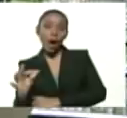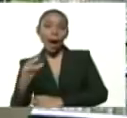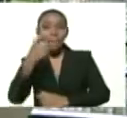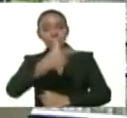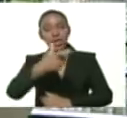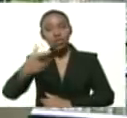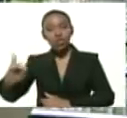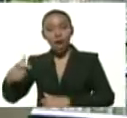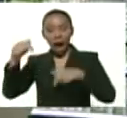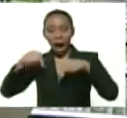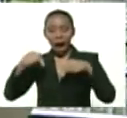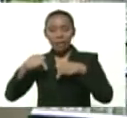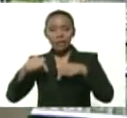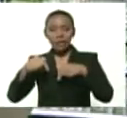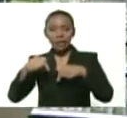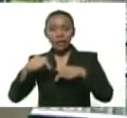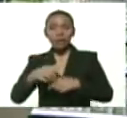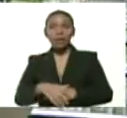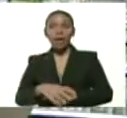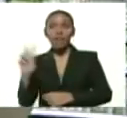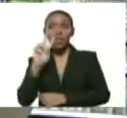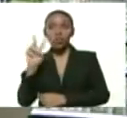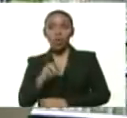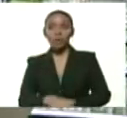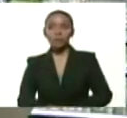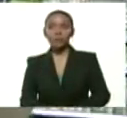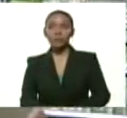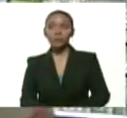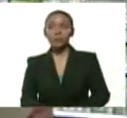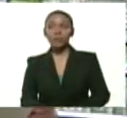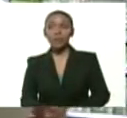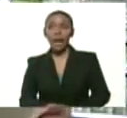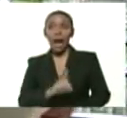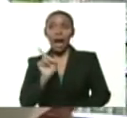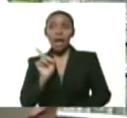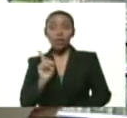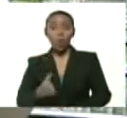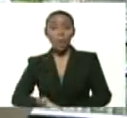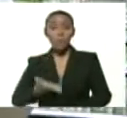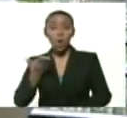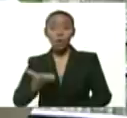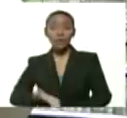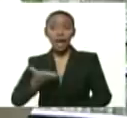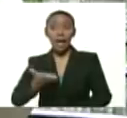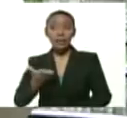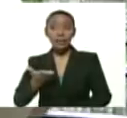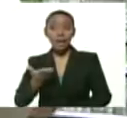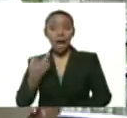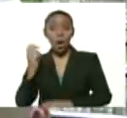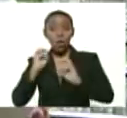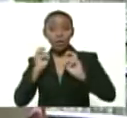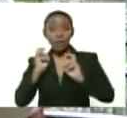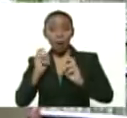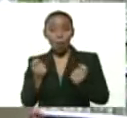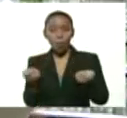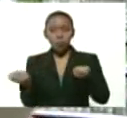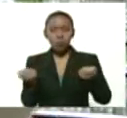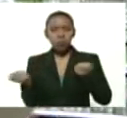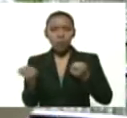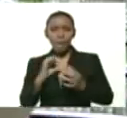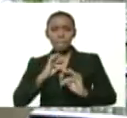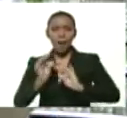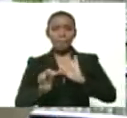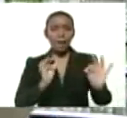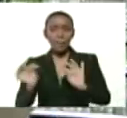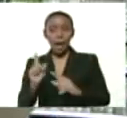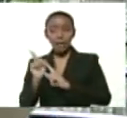personas aquí en Venezuela. Eso tiene importancia a los efectos del control de la epidemia, y de eso